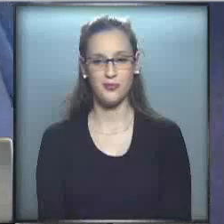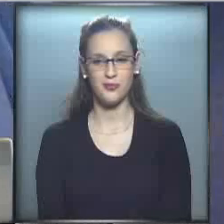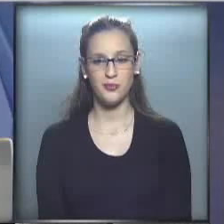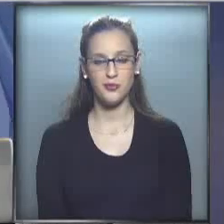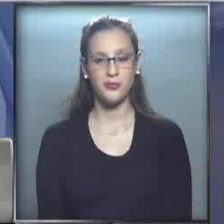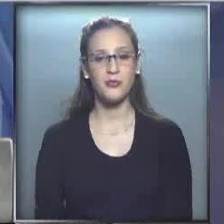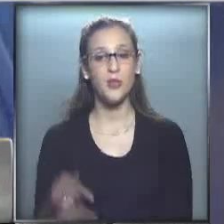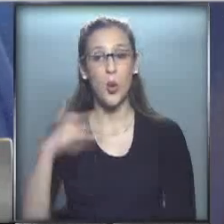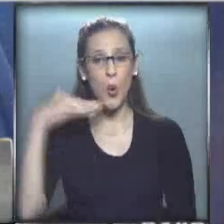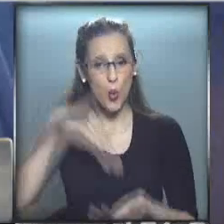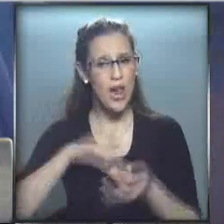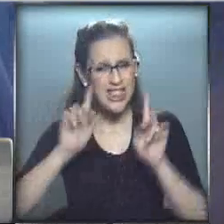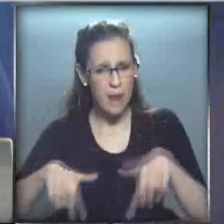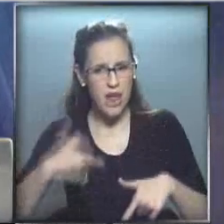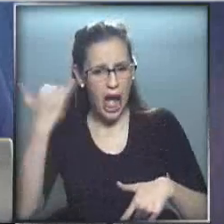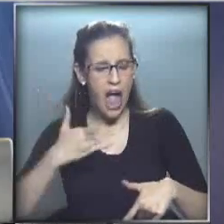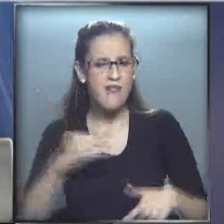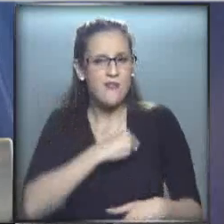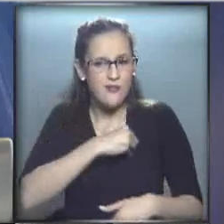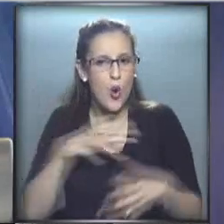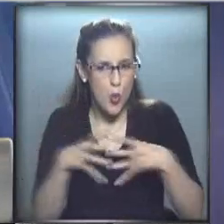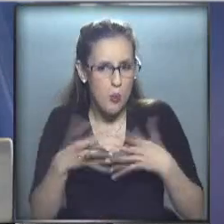Los que juran además también son militantes.